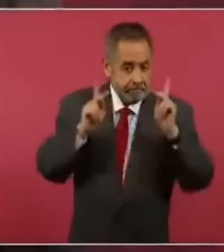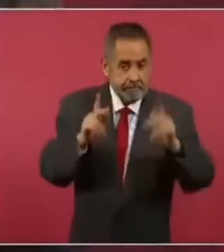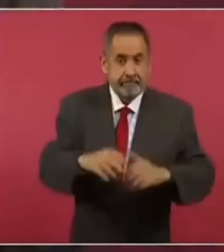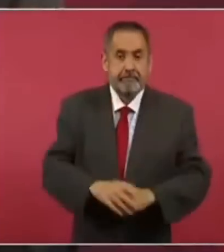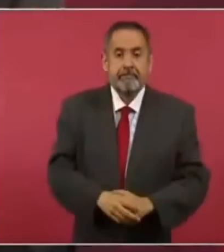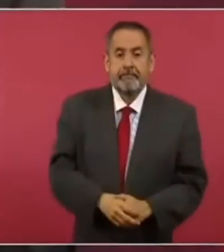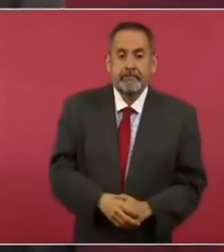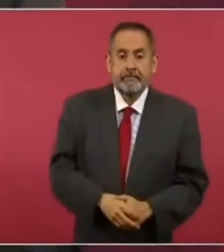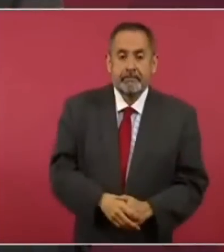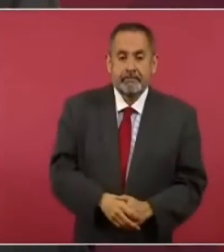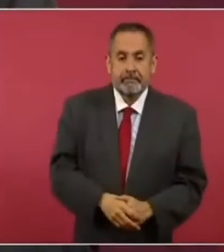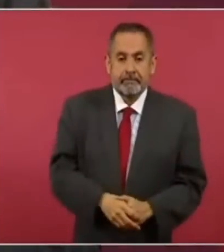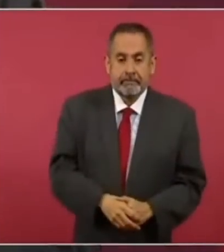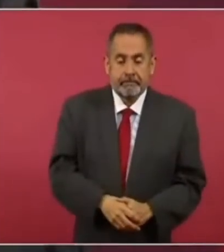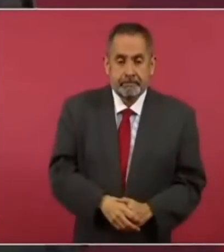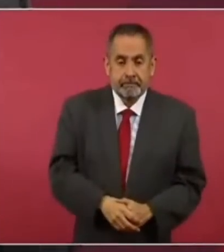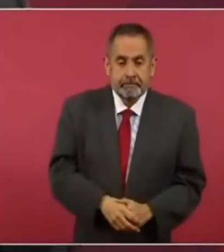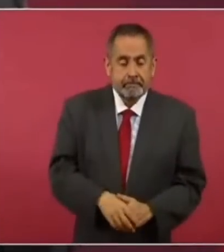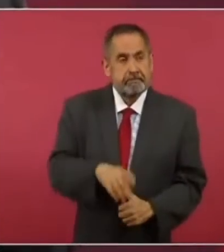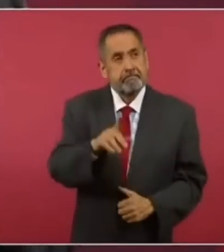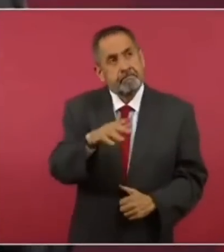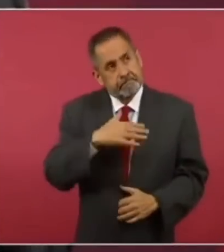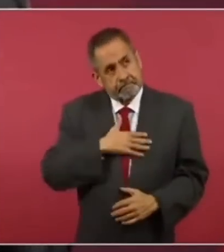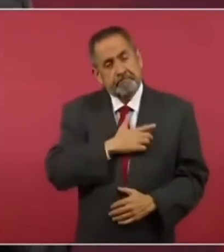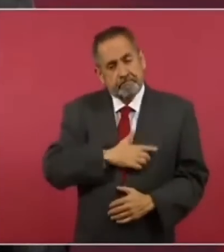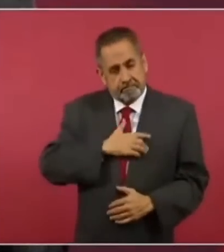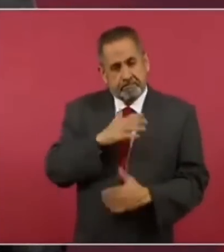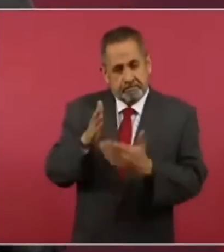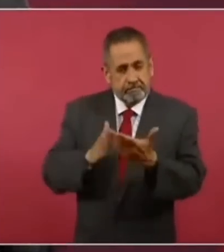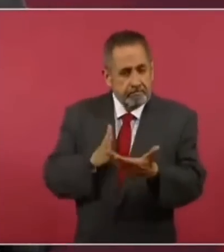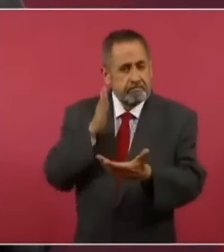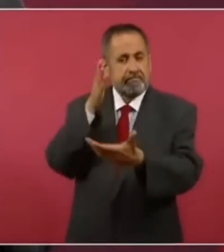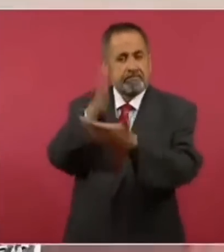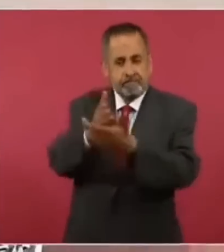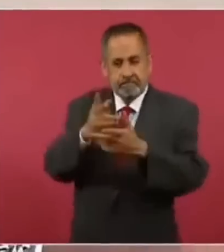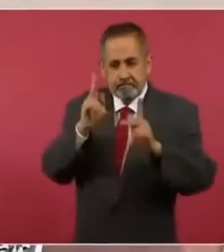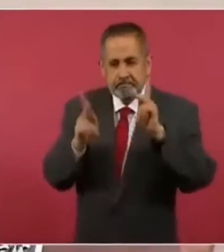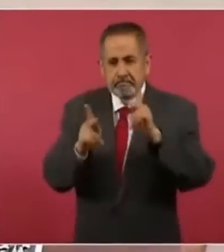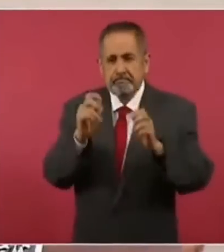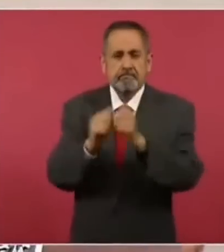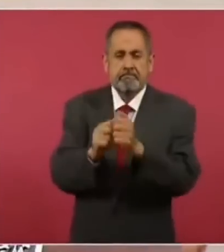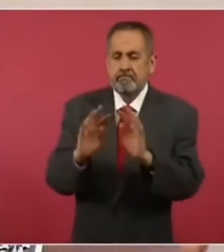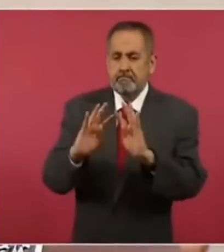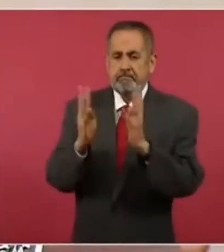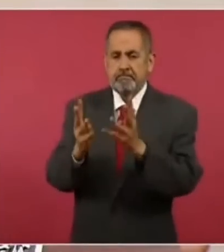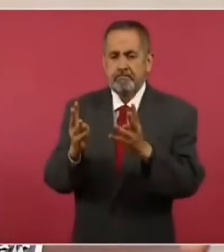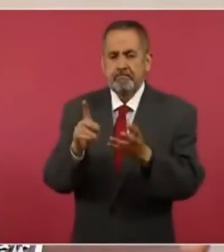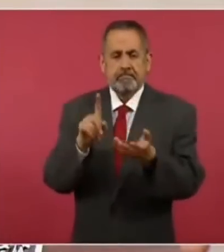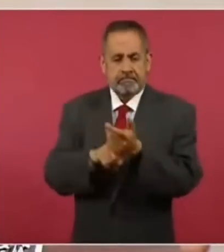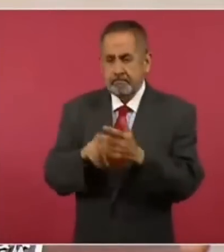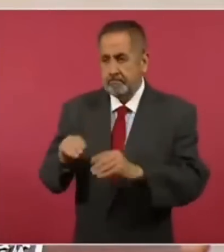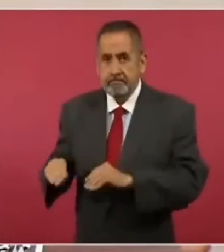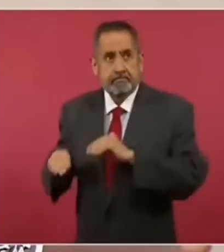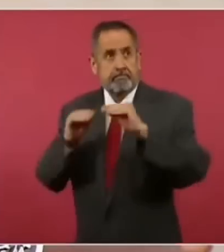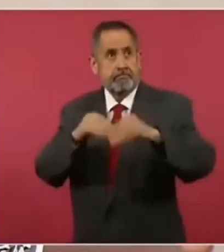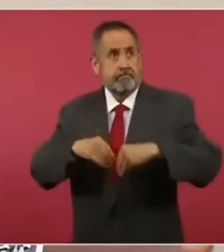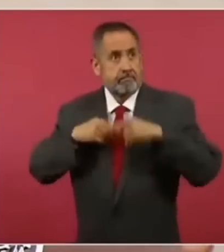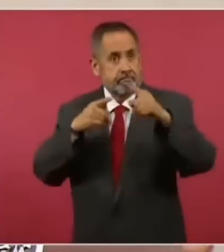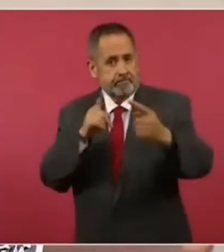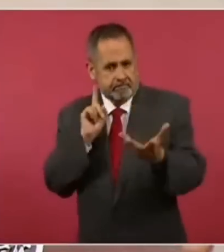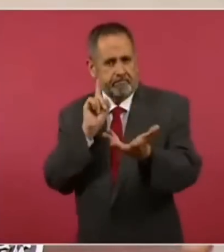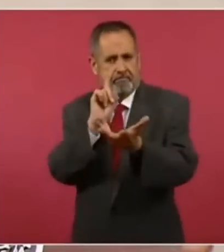Bueno, a mí me gustaría mucho, ¿no?, ir a hablar con los paisanos, pero